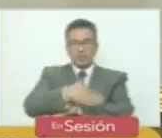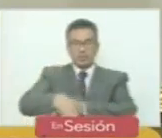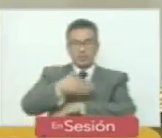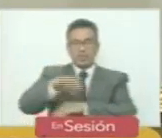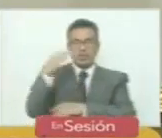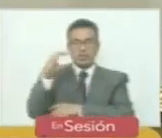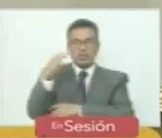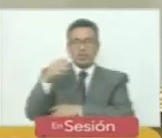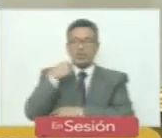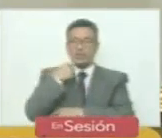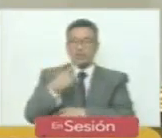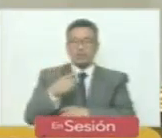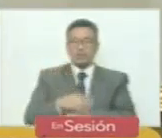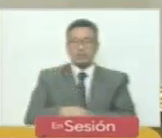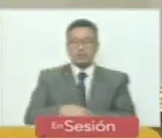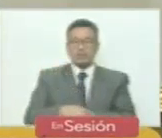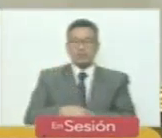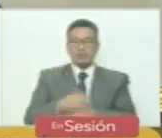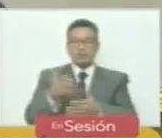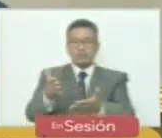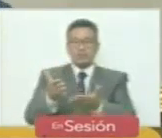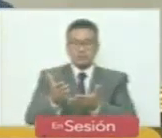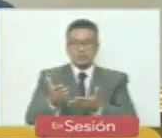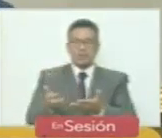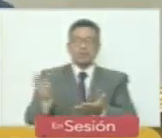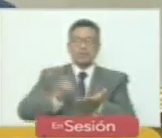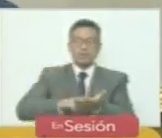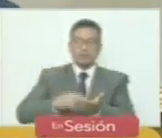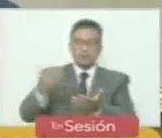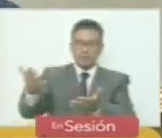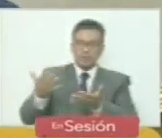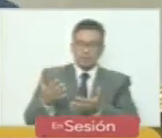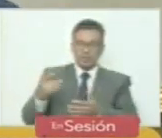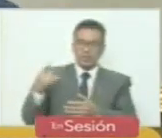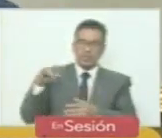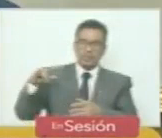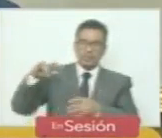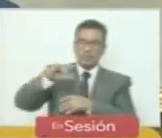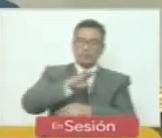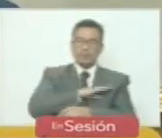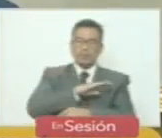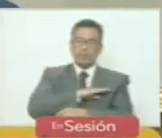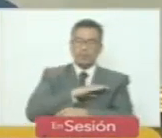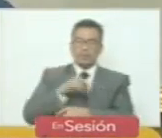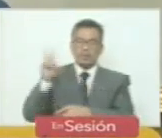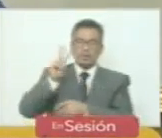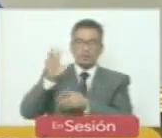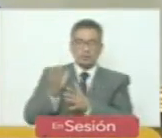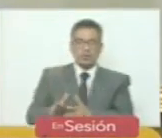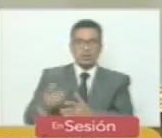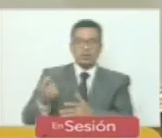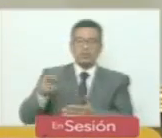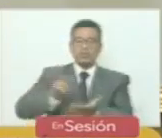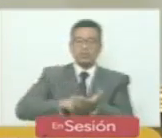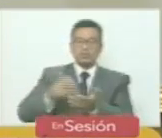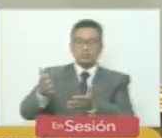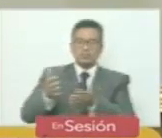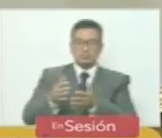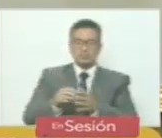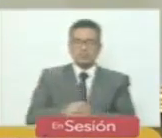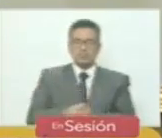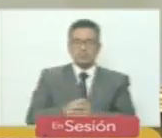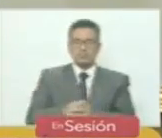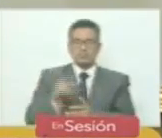Caracas para exigir que nos devuelvan el avión que pertenece a Venezuela y para que nos devuelvan a